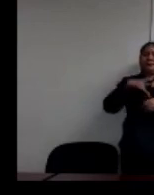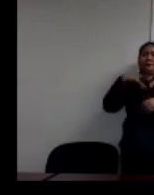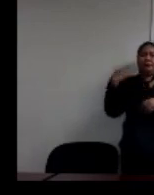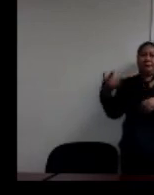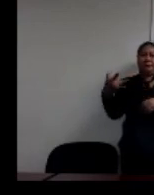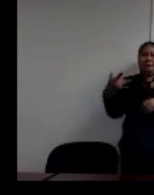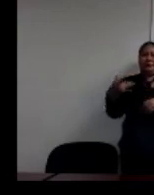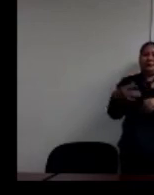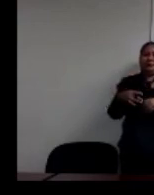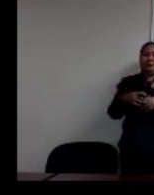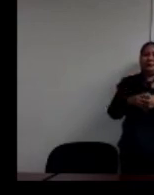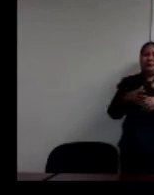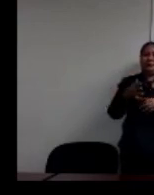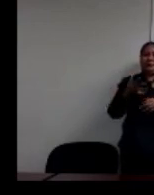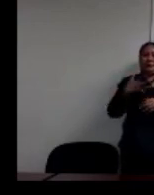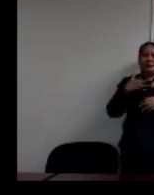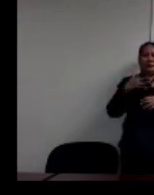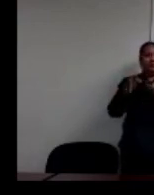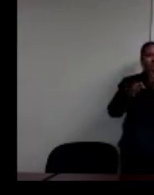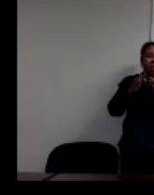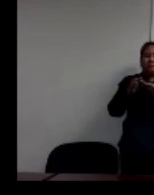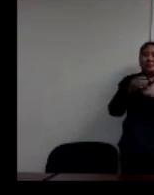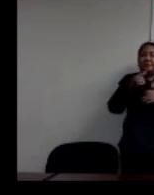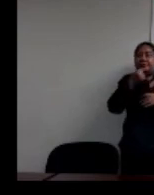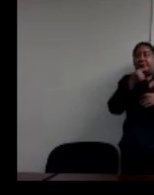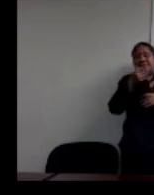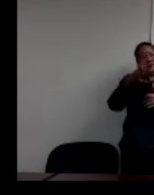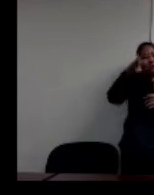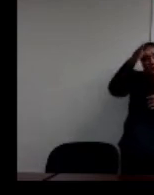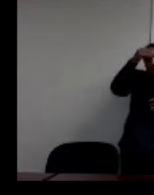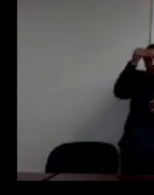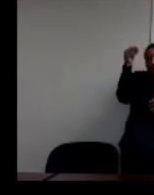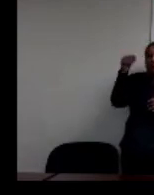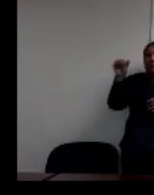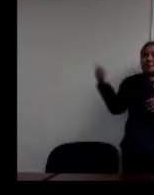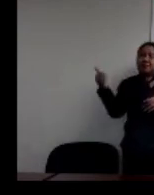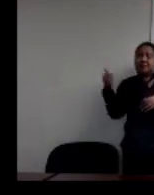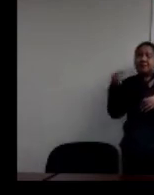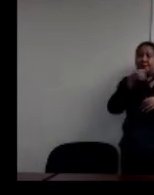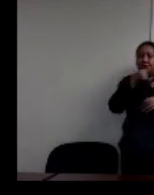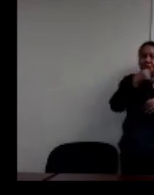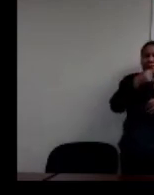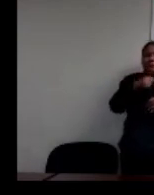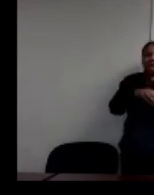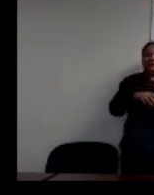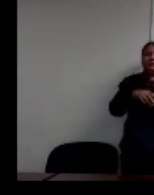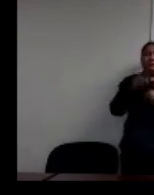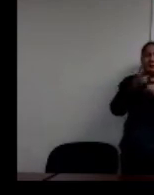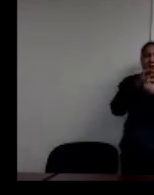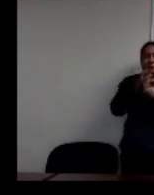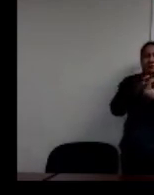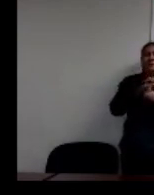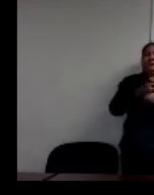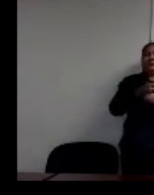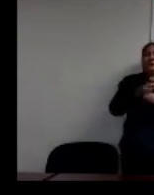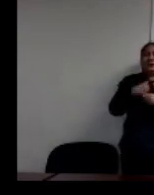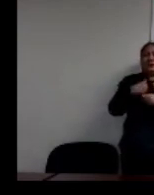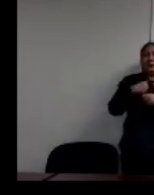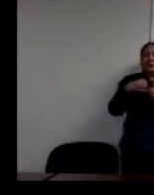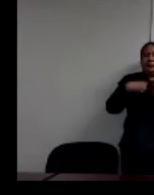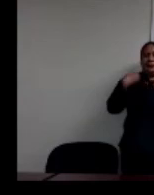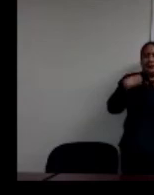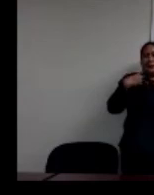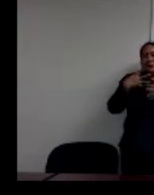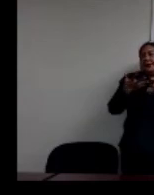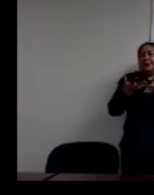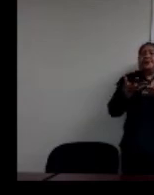el fracaso a través del niño porque el niño no me rinde como el resto del grupo. Entonces uno como profesional se frustra y de una